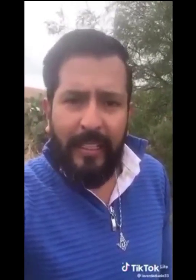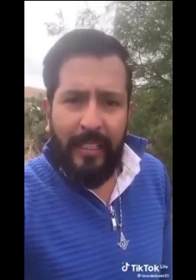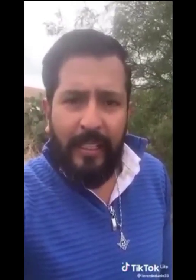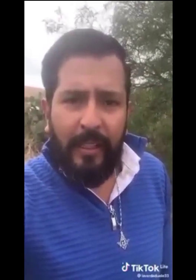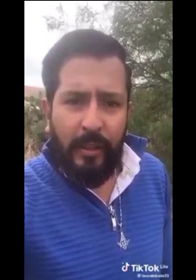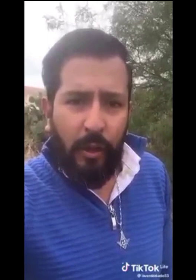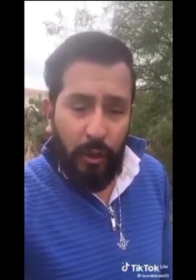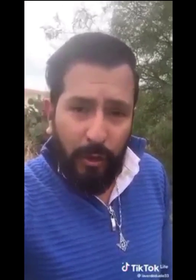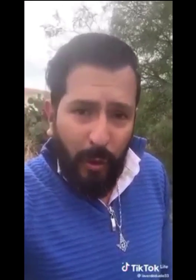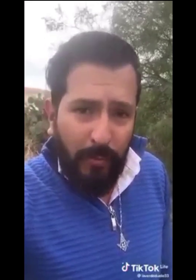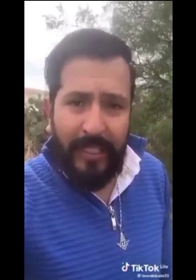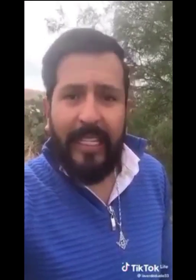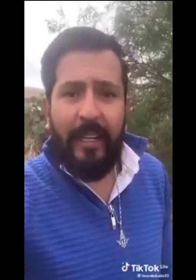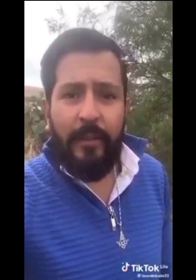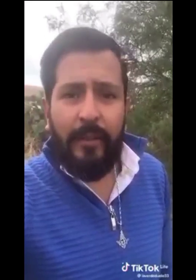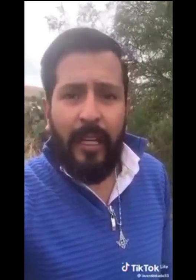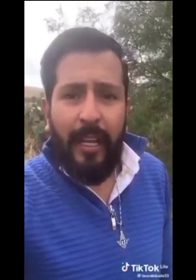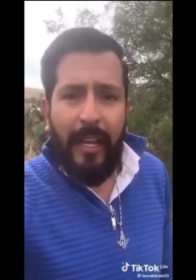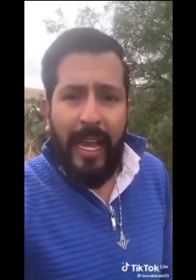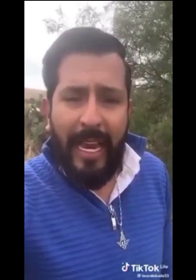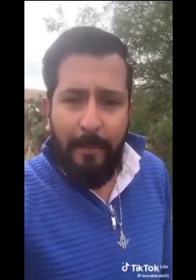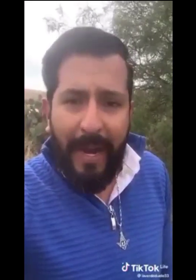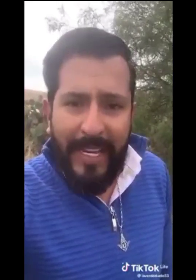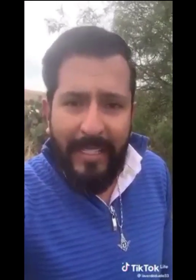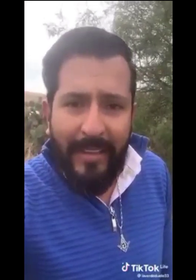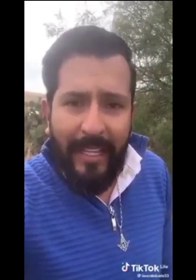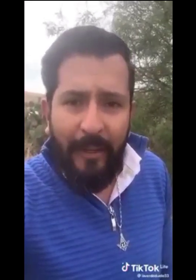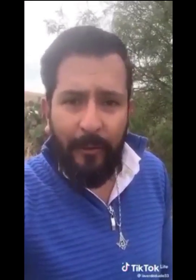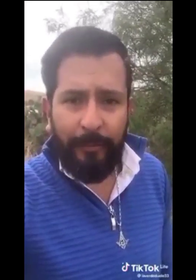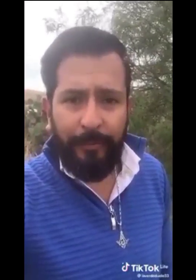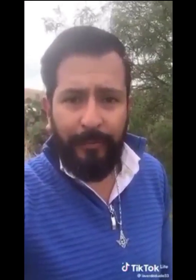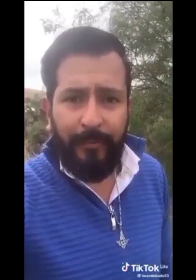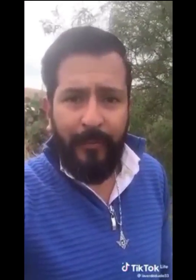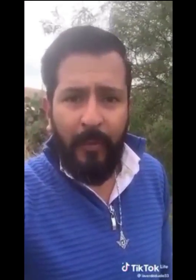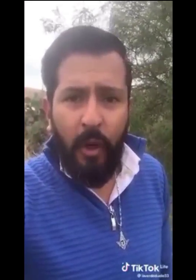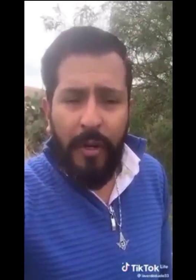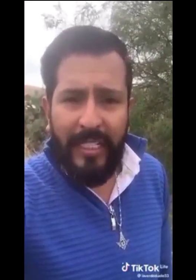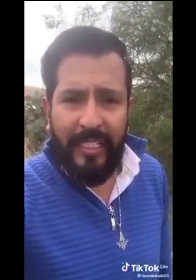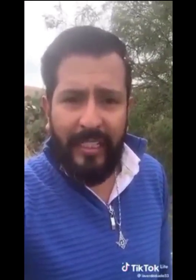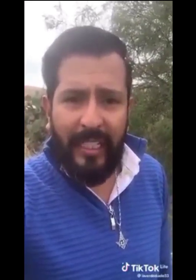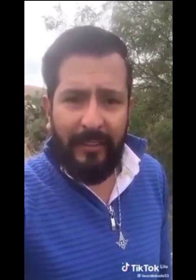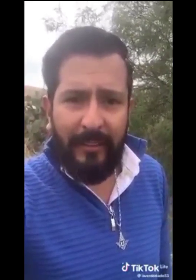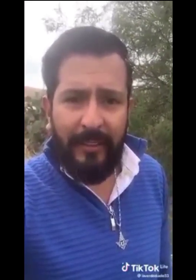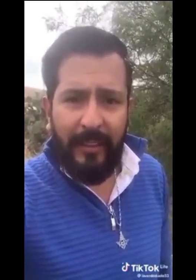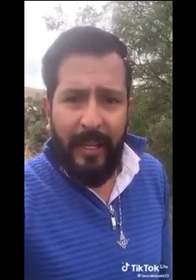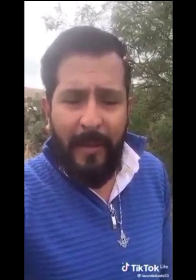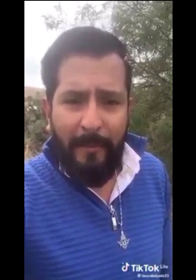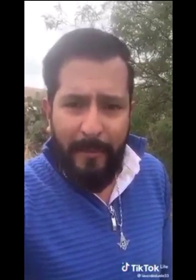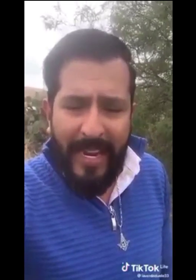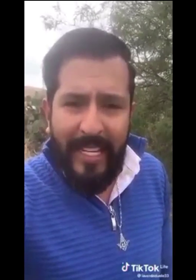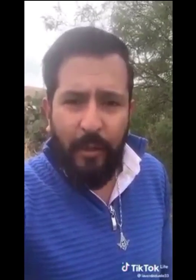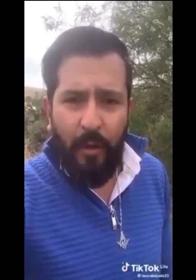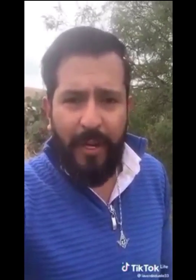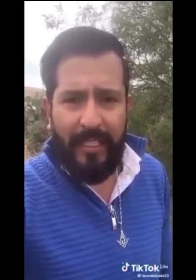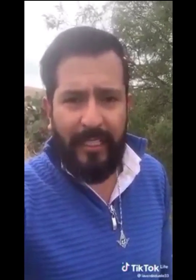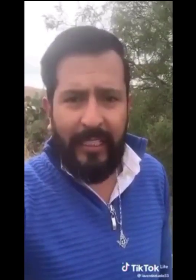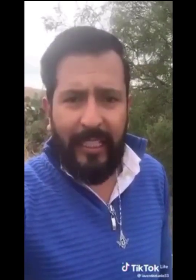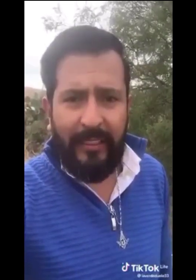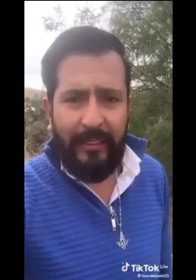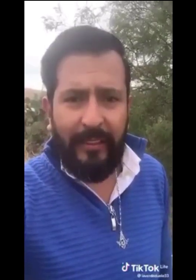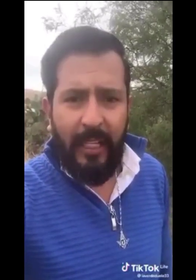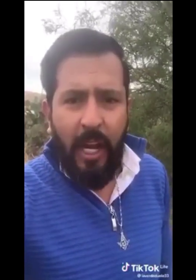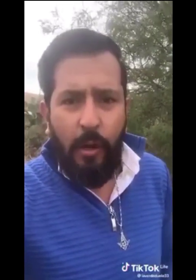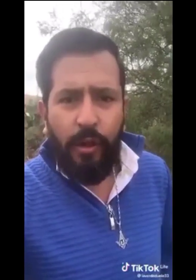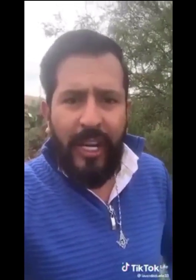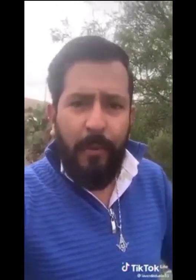presidente, nosotros los mexicanos, el país entero lo necesita. México lo